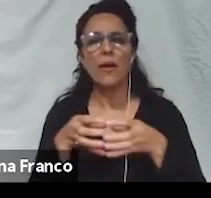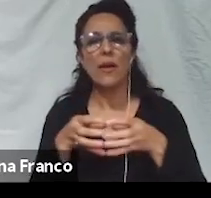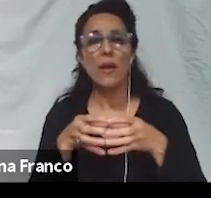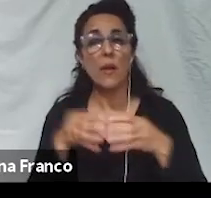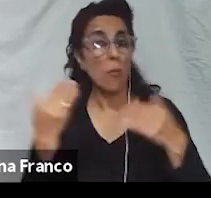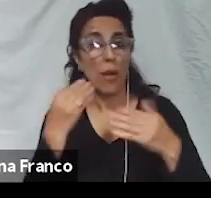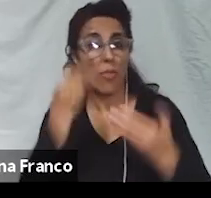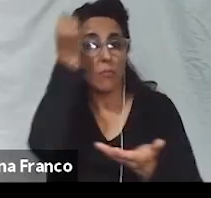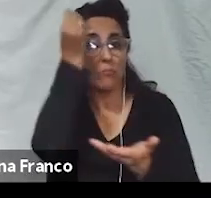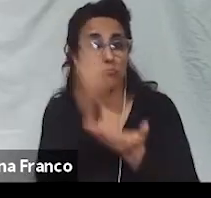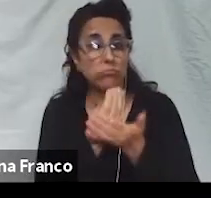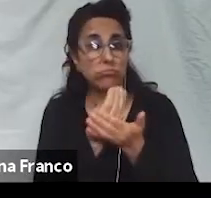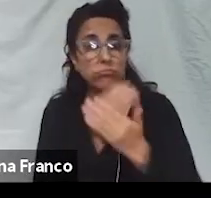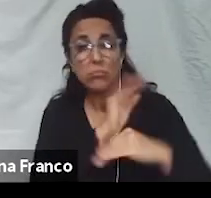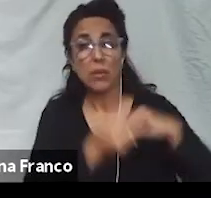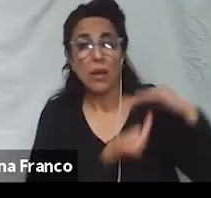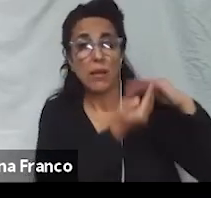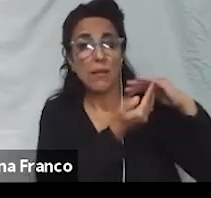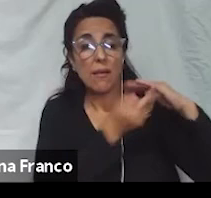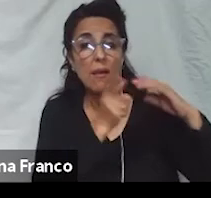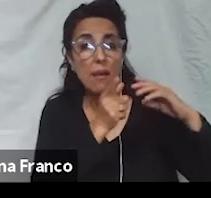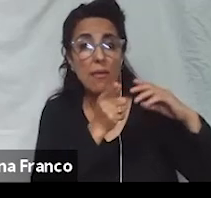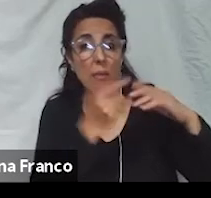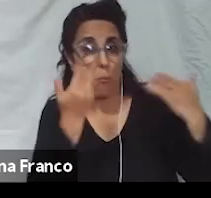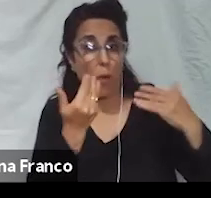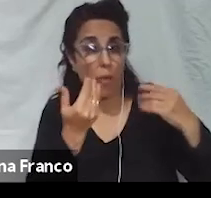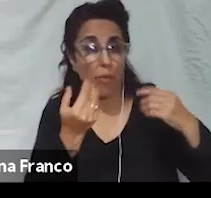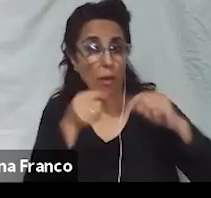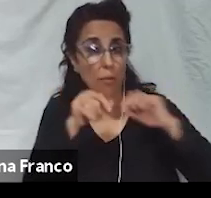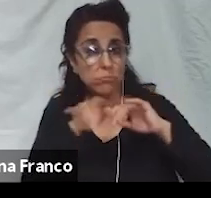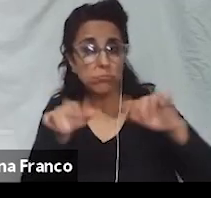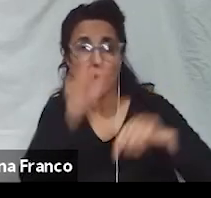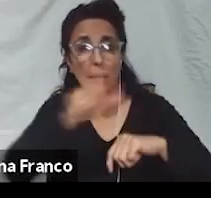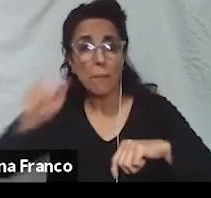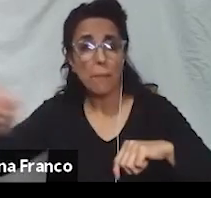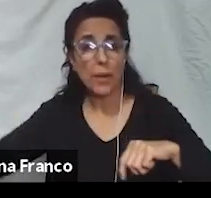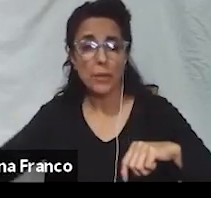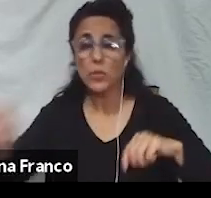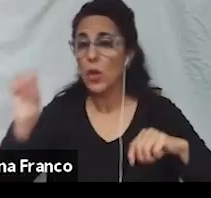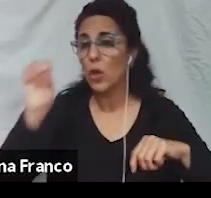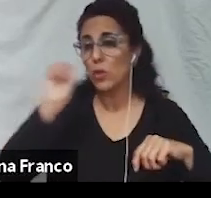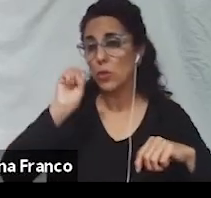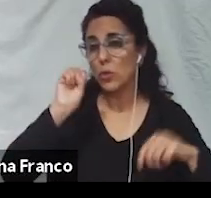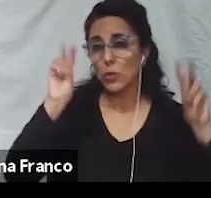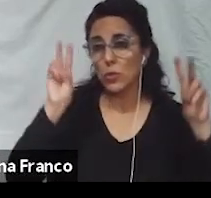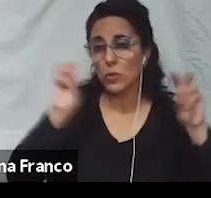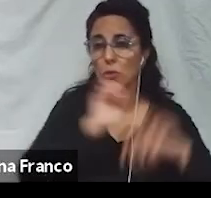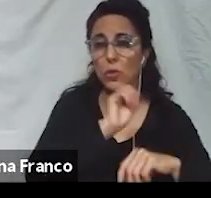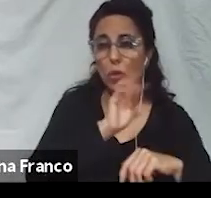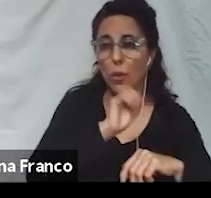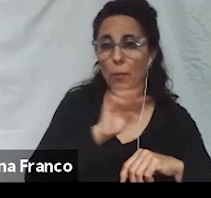el equipo puede estar organizado por un líder y diferentes testers que tengan distintos clientes, entonces tienen que estar en los nombres de los